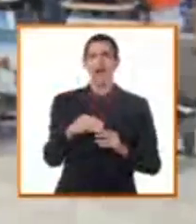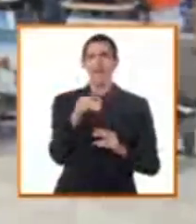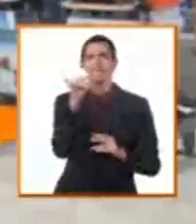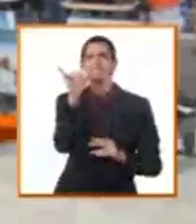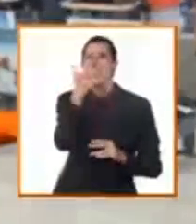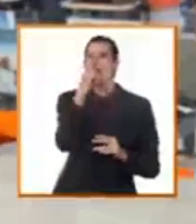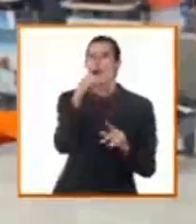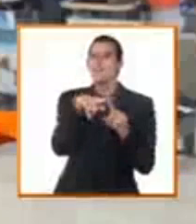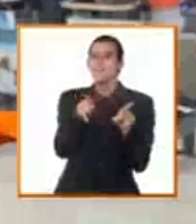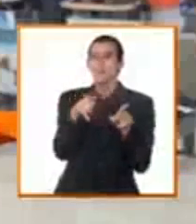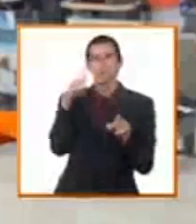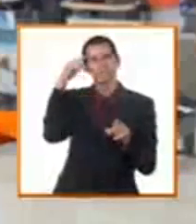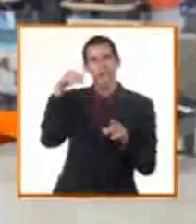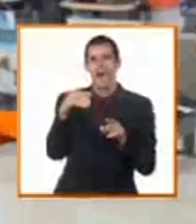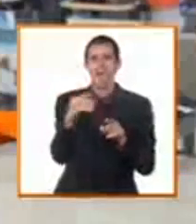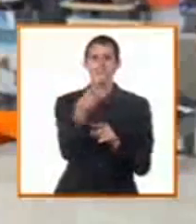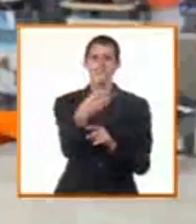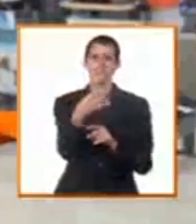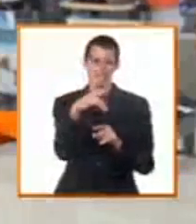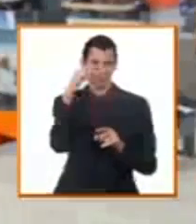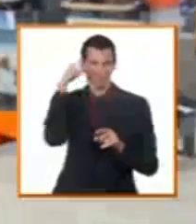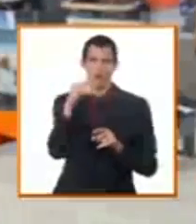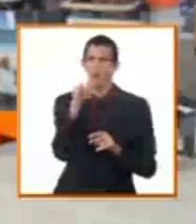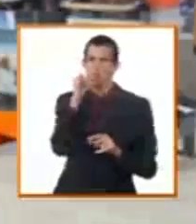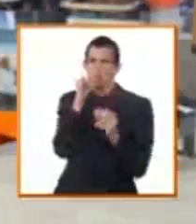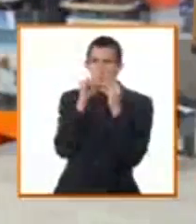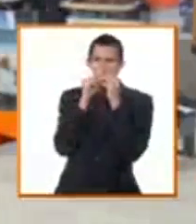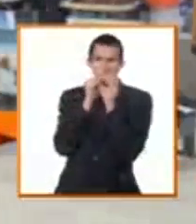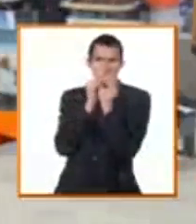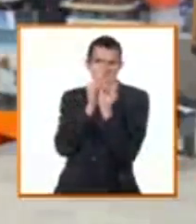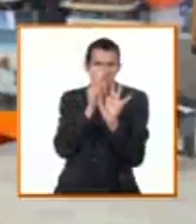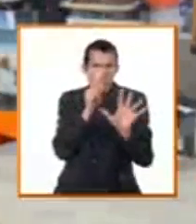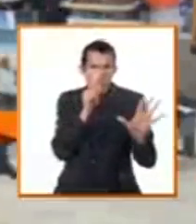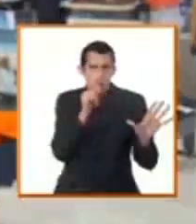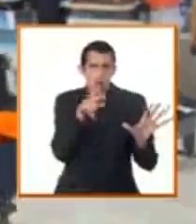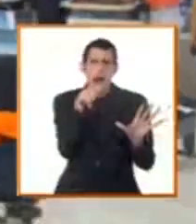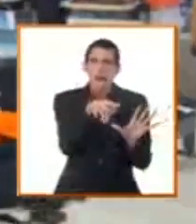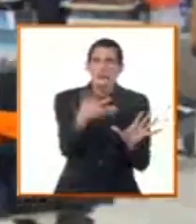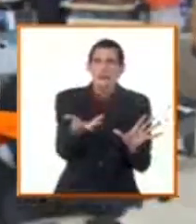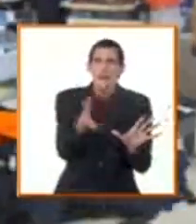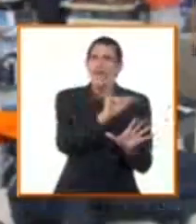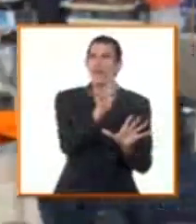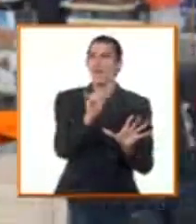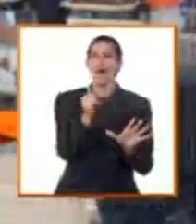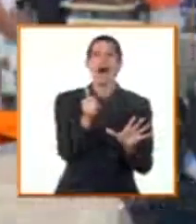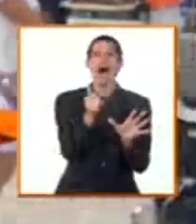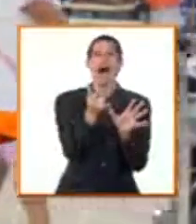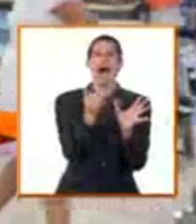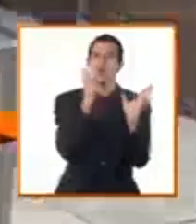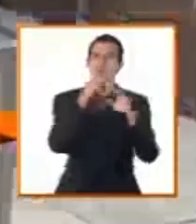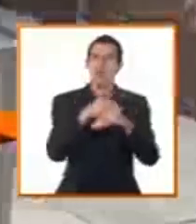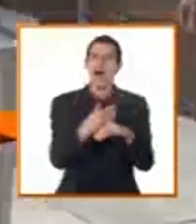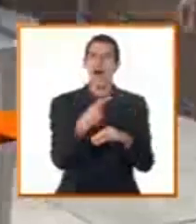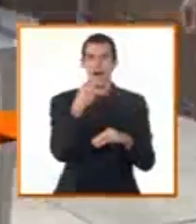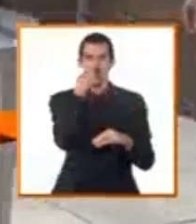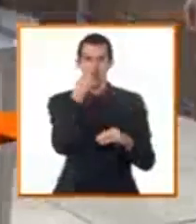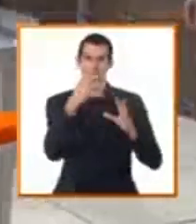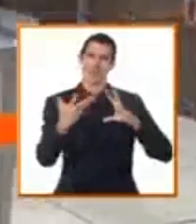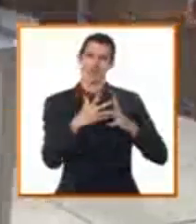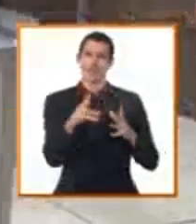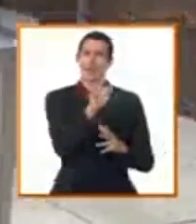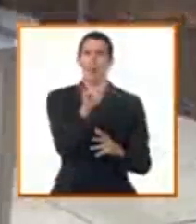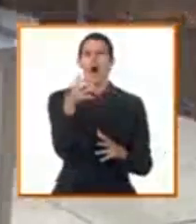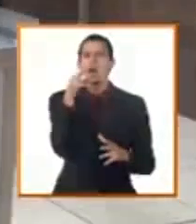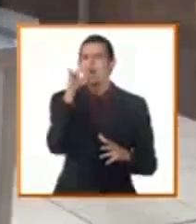una resolución que es la 23/2020, está regulada por el MINSAP. Pero la aduana tiene un interés particular con los cigarrillos electrónicos,